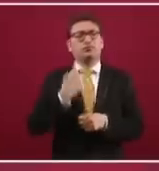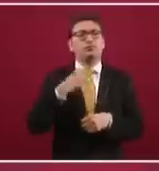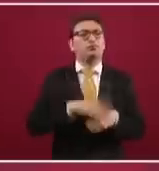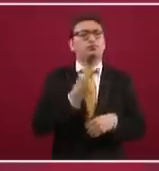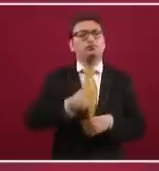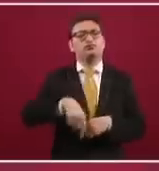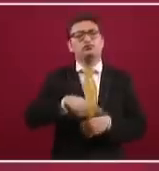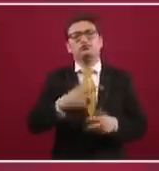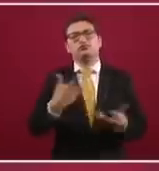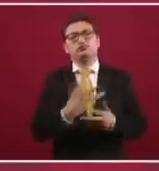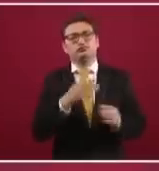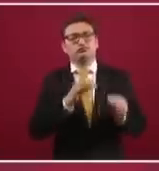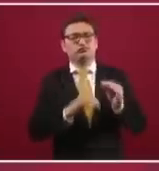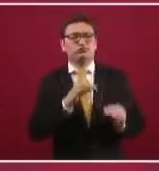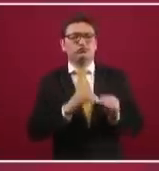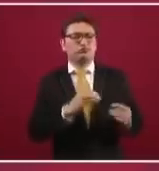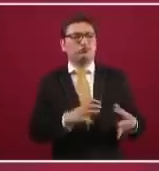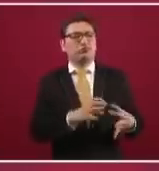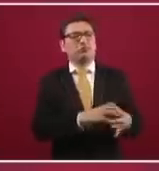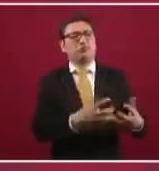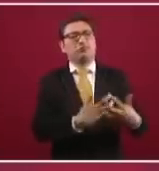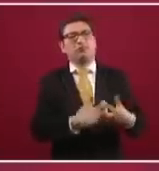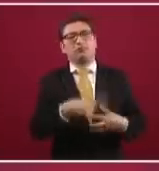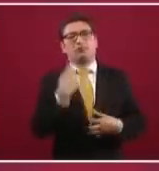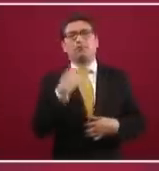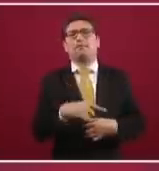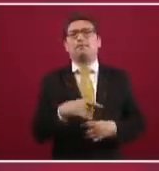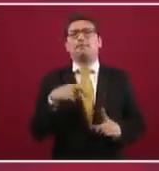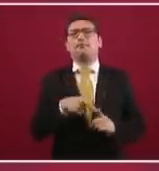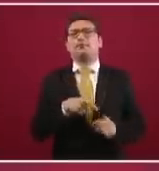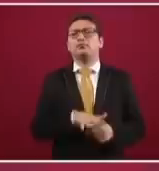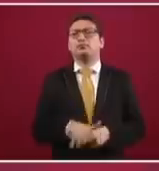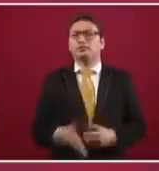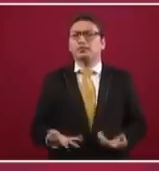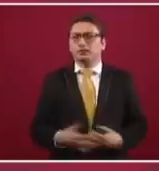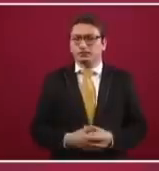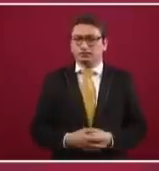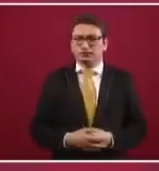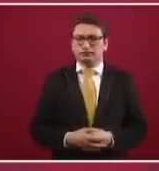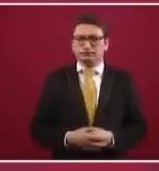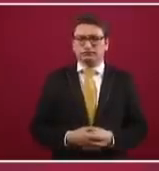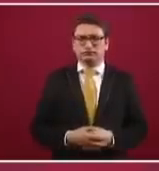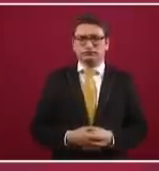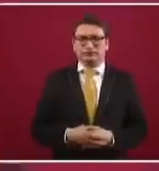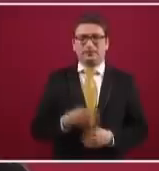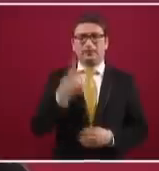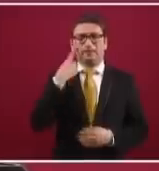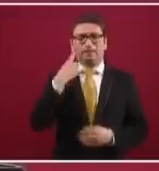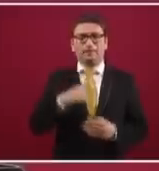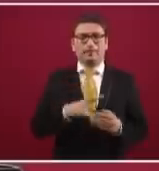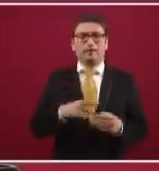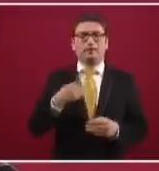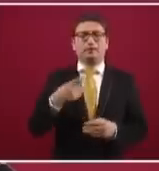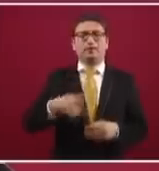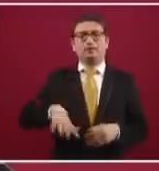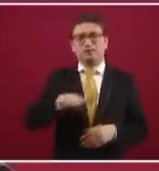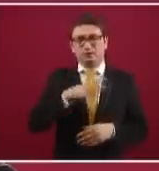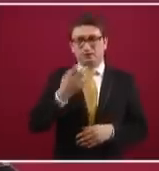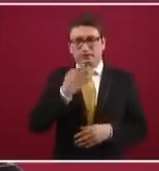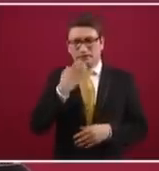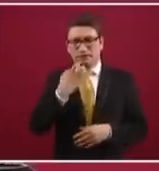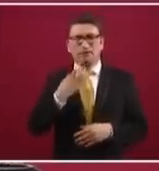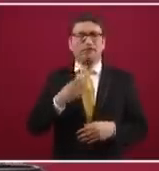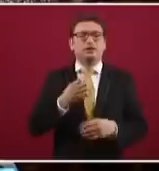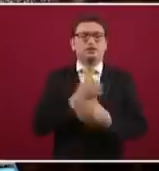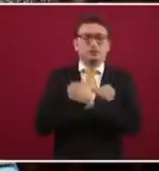que se hicieron para apoyar el afán privatizador en la